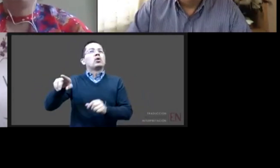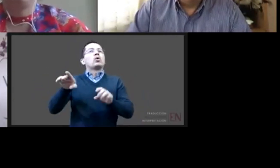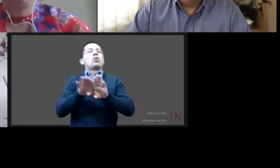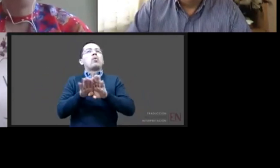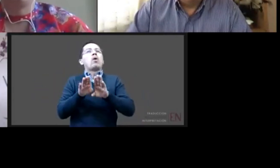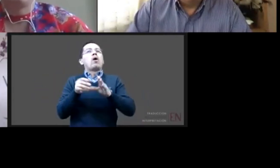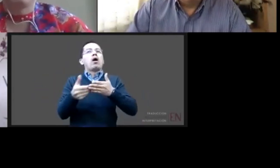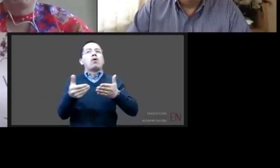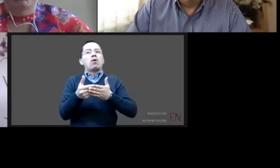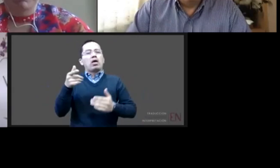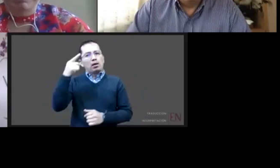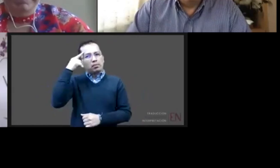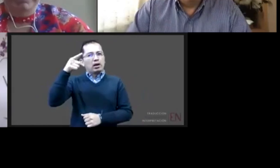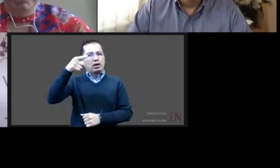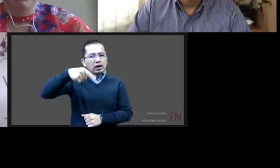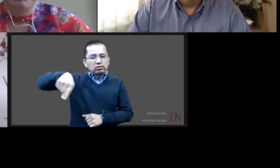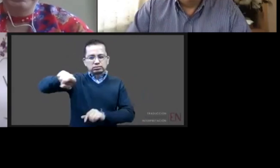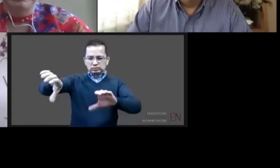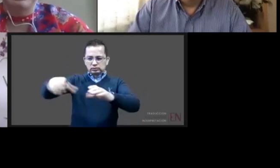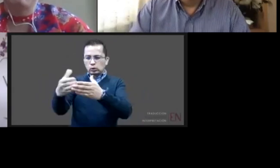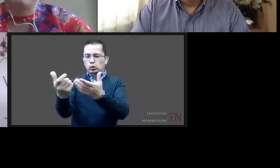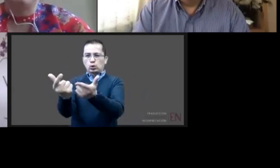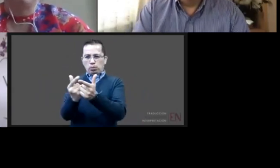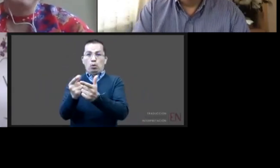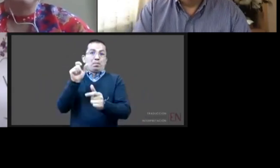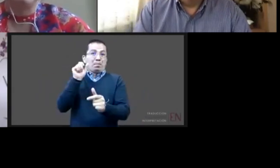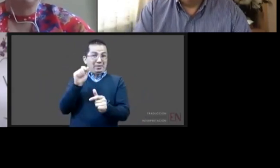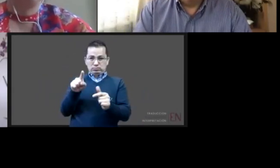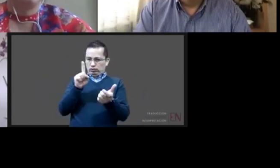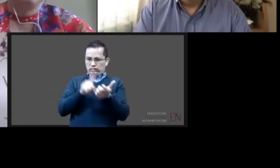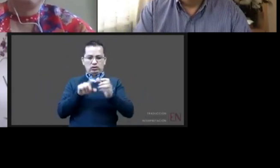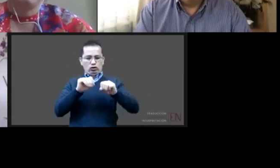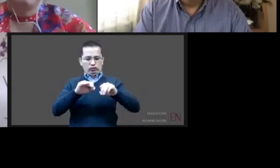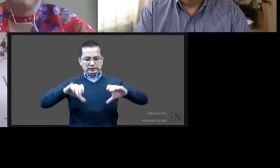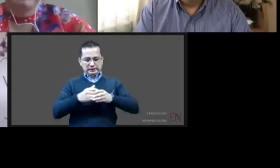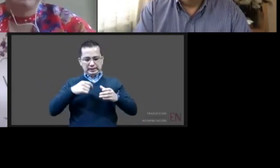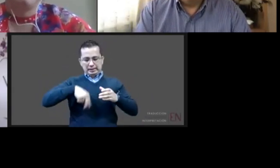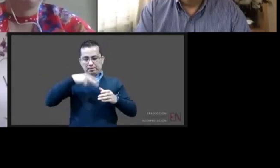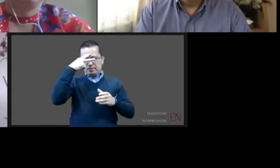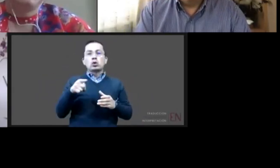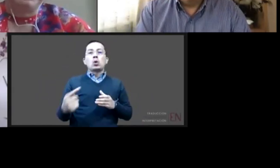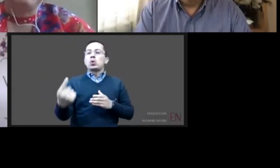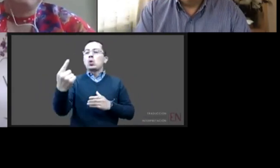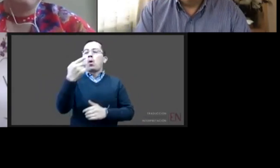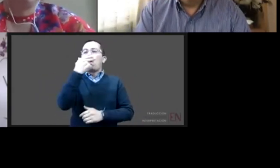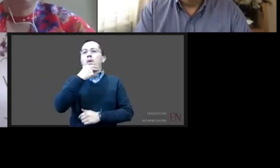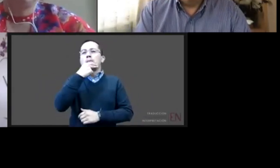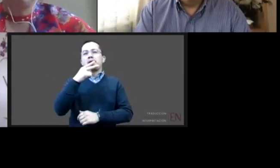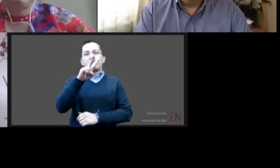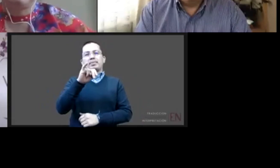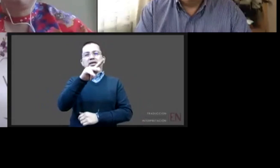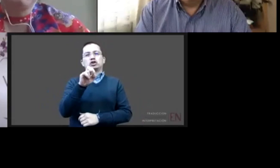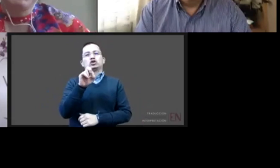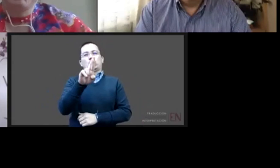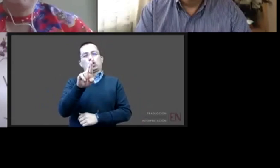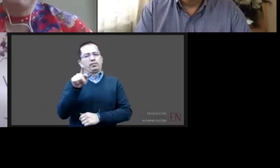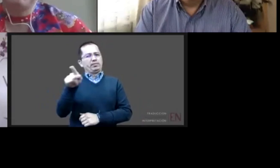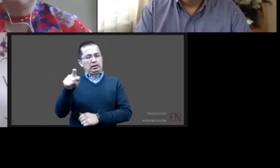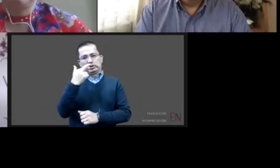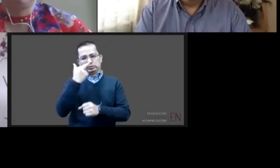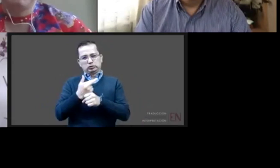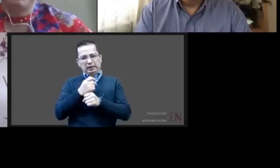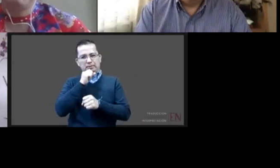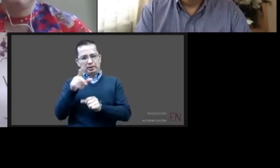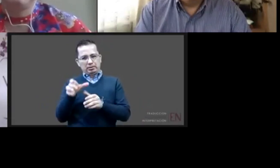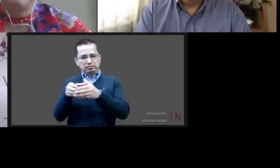el punto focal para estos temas dentro de la oficina en México, que es Víctor Merchan. Así que comienzo,